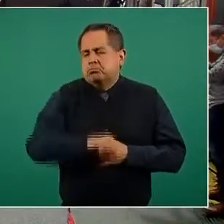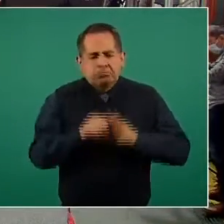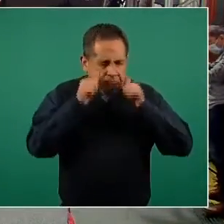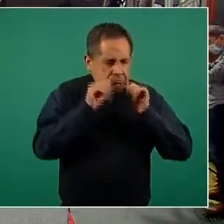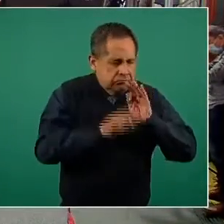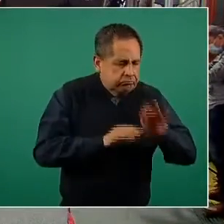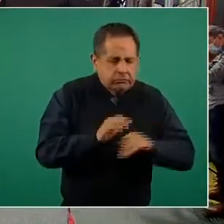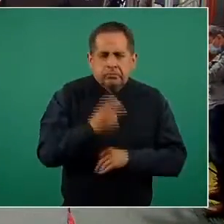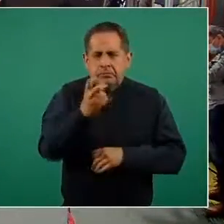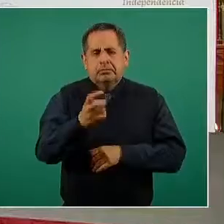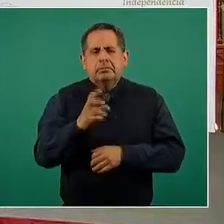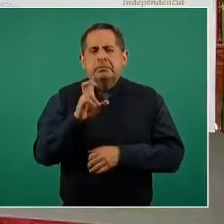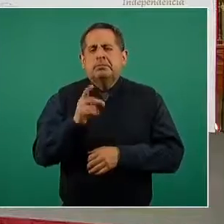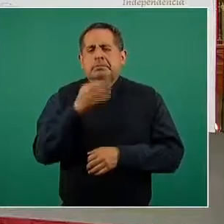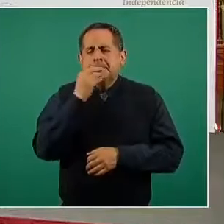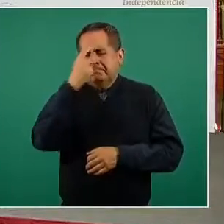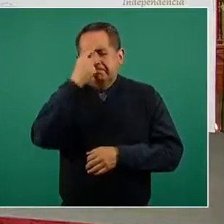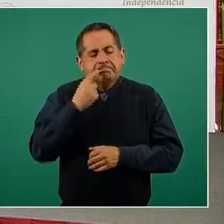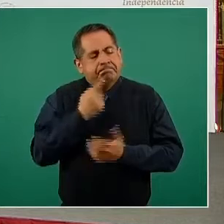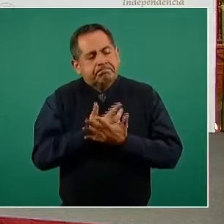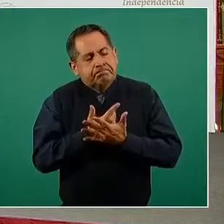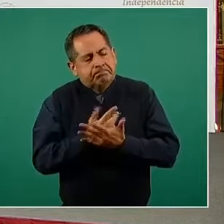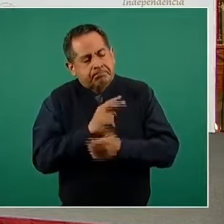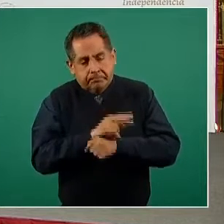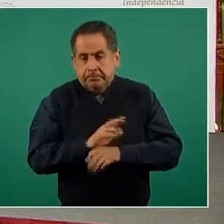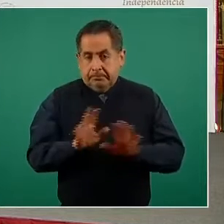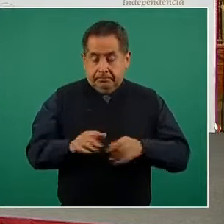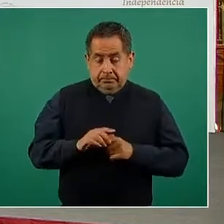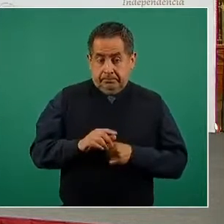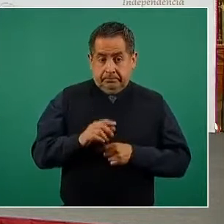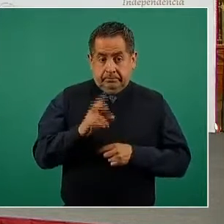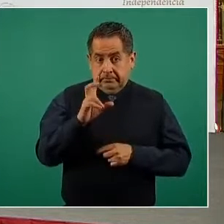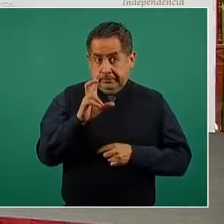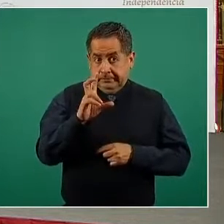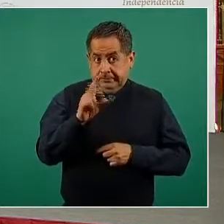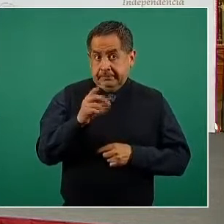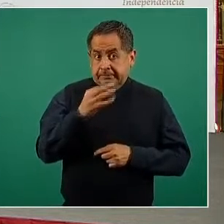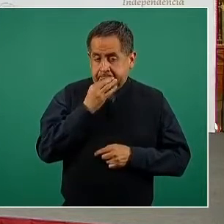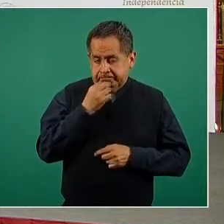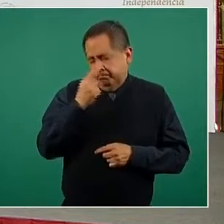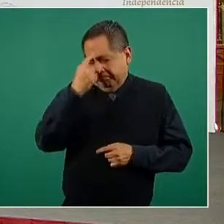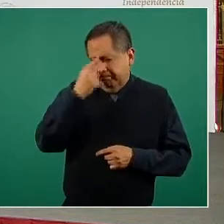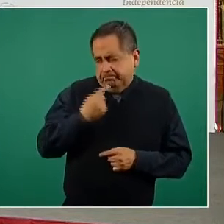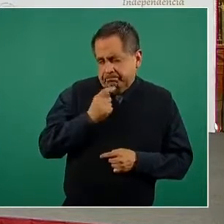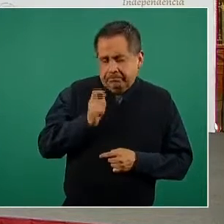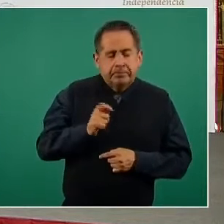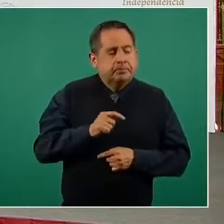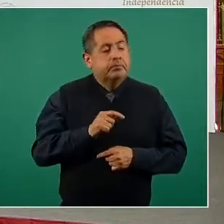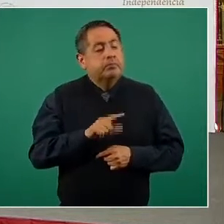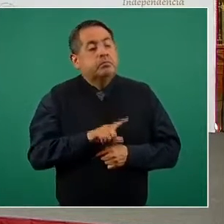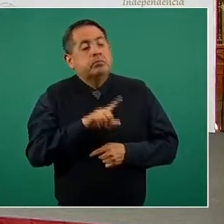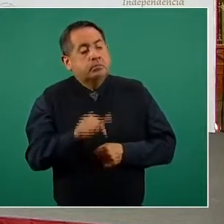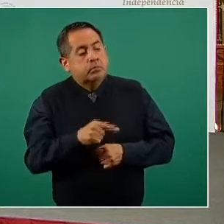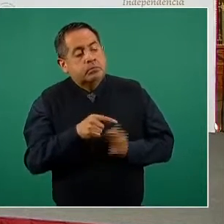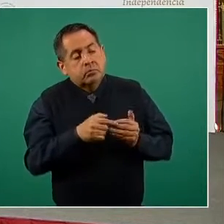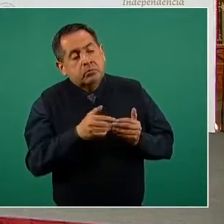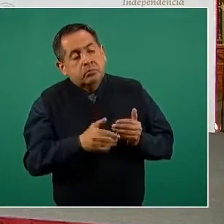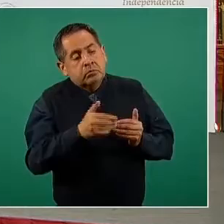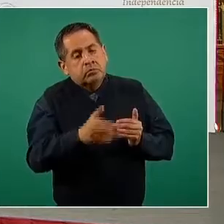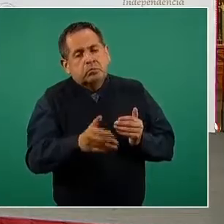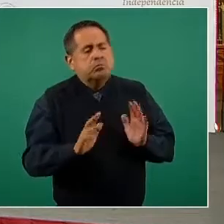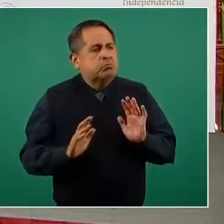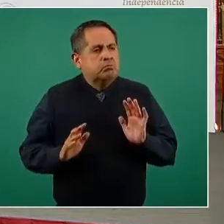eso están estos minutos de observación. Posterior a esos 30 minutos, la mayoría de estos